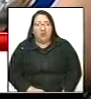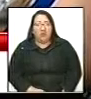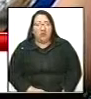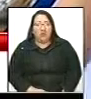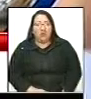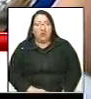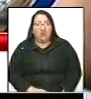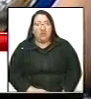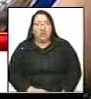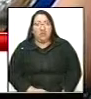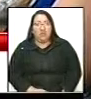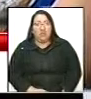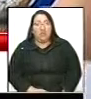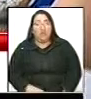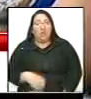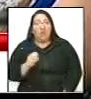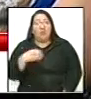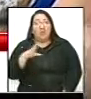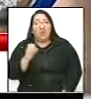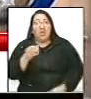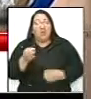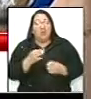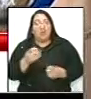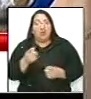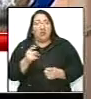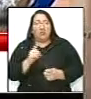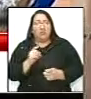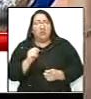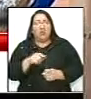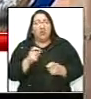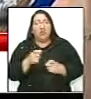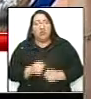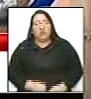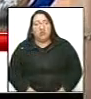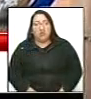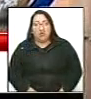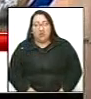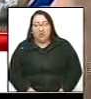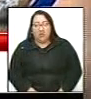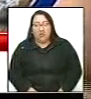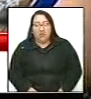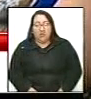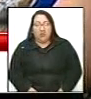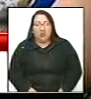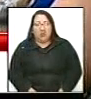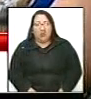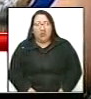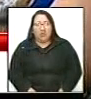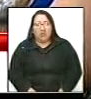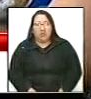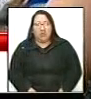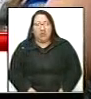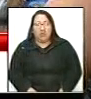está establecido, como lo plantea no lo plantea Gustavo Velázquez de esa manera, pero por lo menos lo hice ahí, solamente con un dicho,